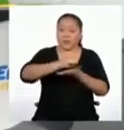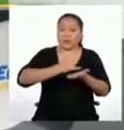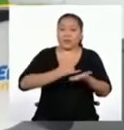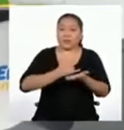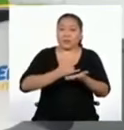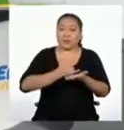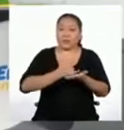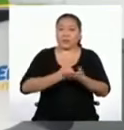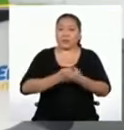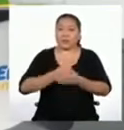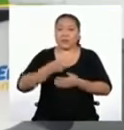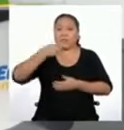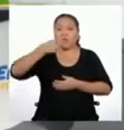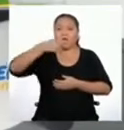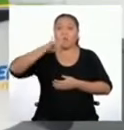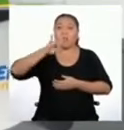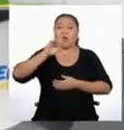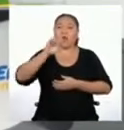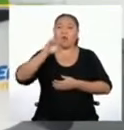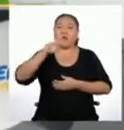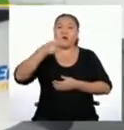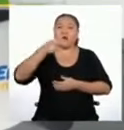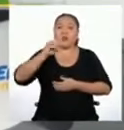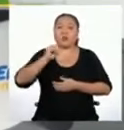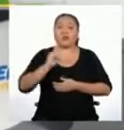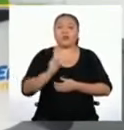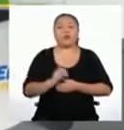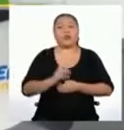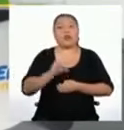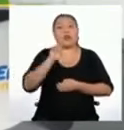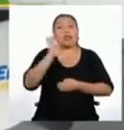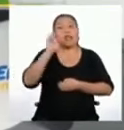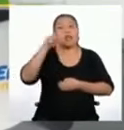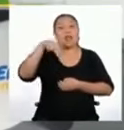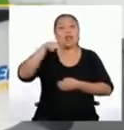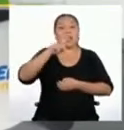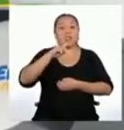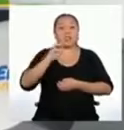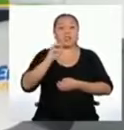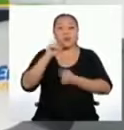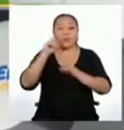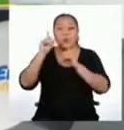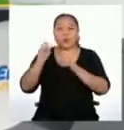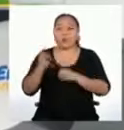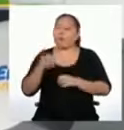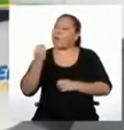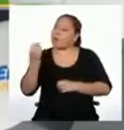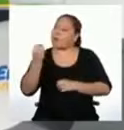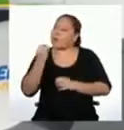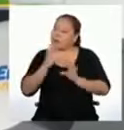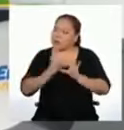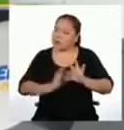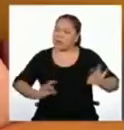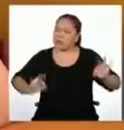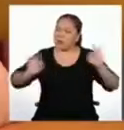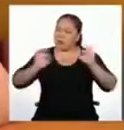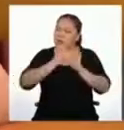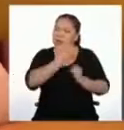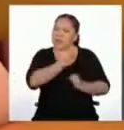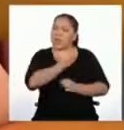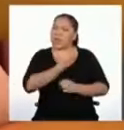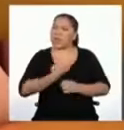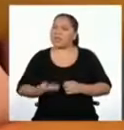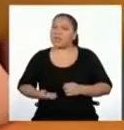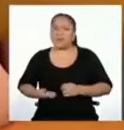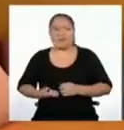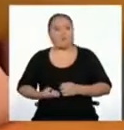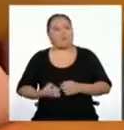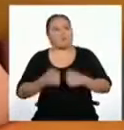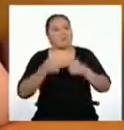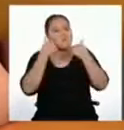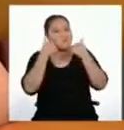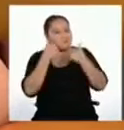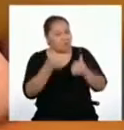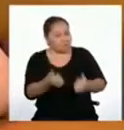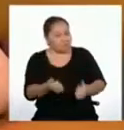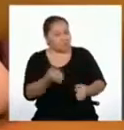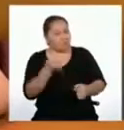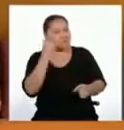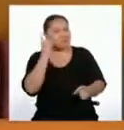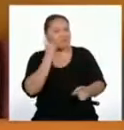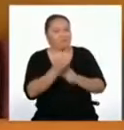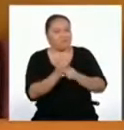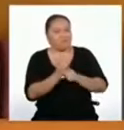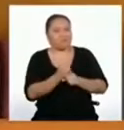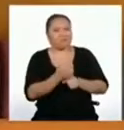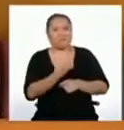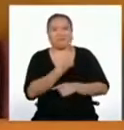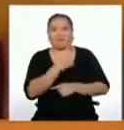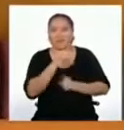nos llega desde Huacho. Renzo nos consulta: ¿por qué es tan importante el Estado? ¿Qué tal pregunta,